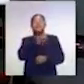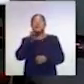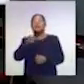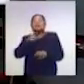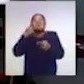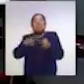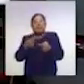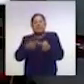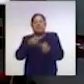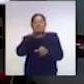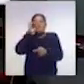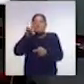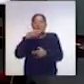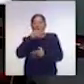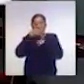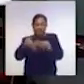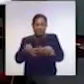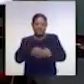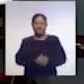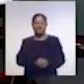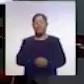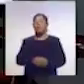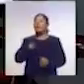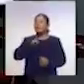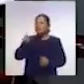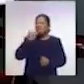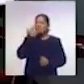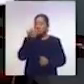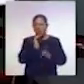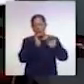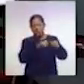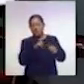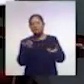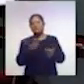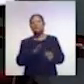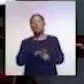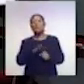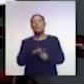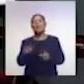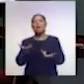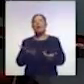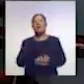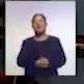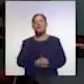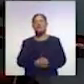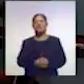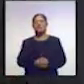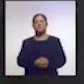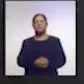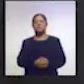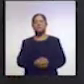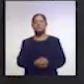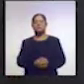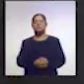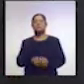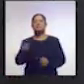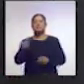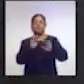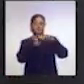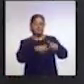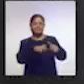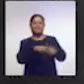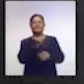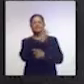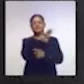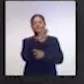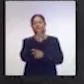hacer todos los interesados que cumplen el requisito o el perfil que ustedes están buscando? Sí, pues ingresar a la página del colegio,